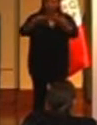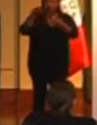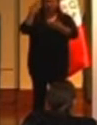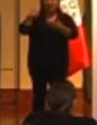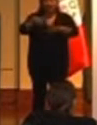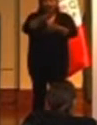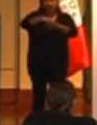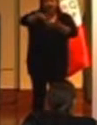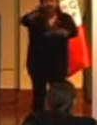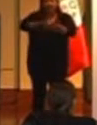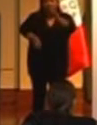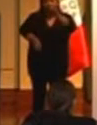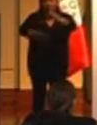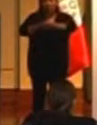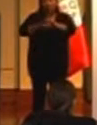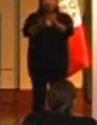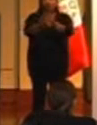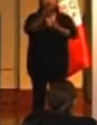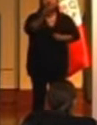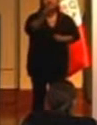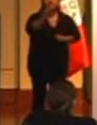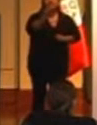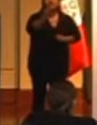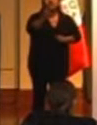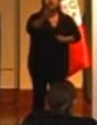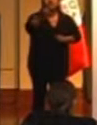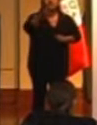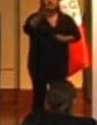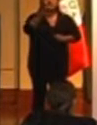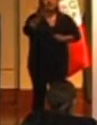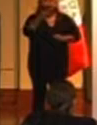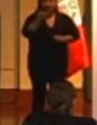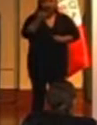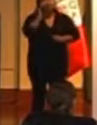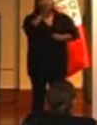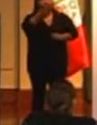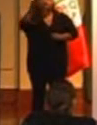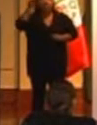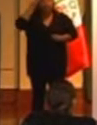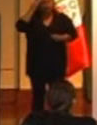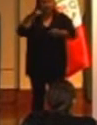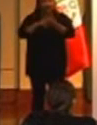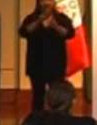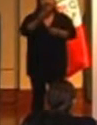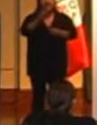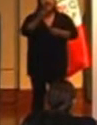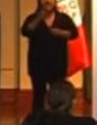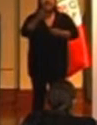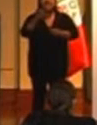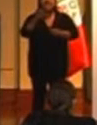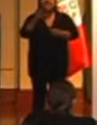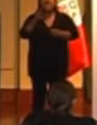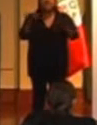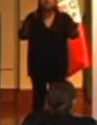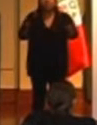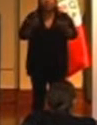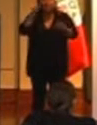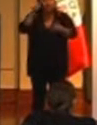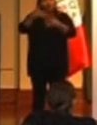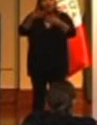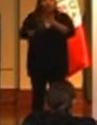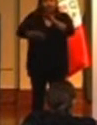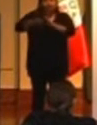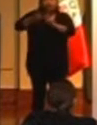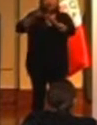hemos firmado un convenio con la Divincri. Ustedes saben que la Divincri funciona en el local de la Comisaría Central